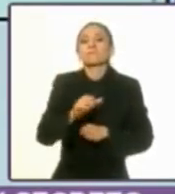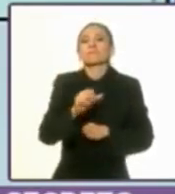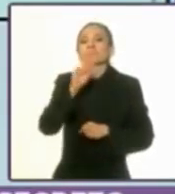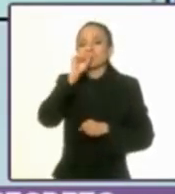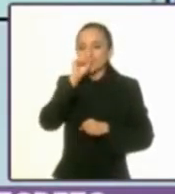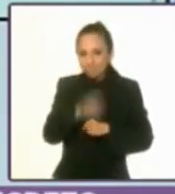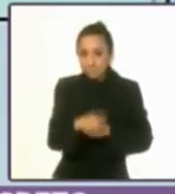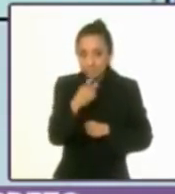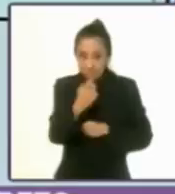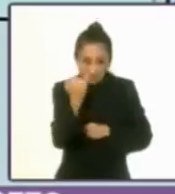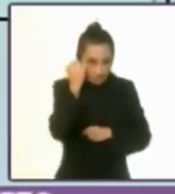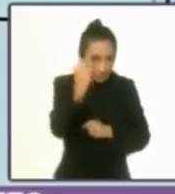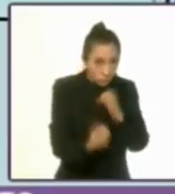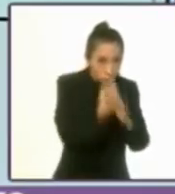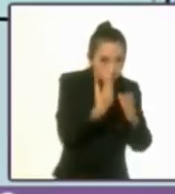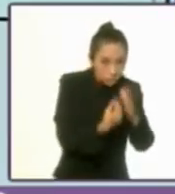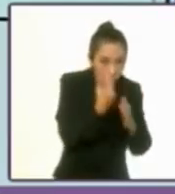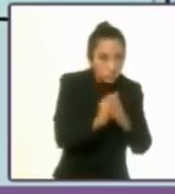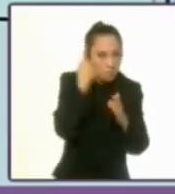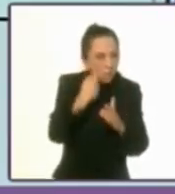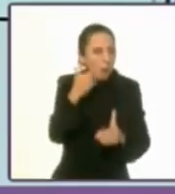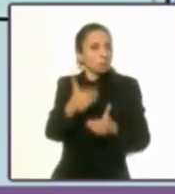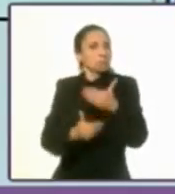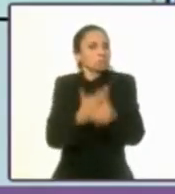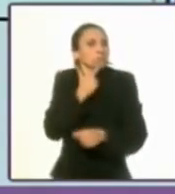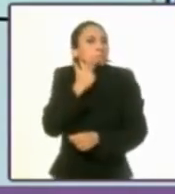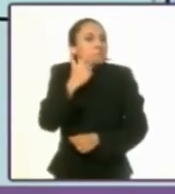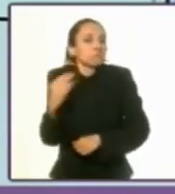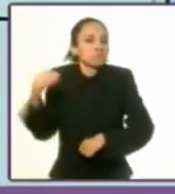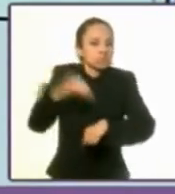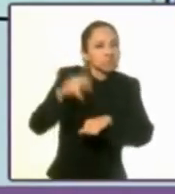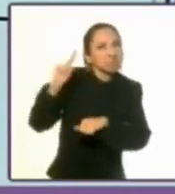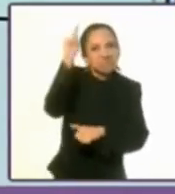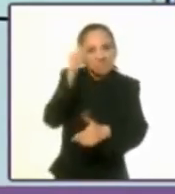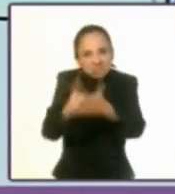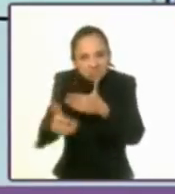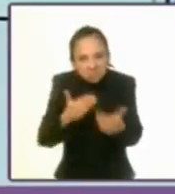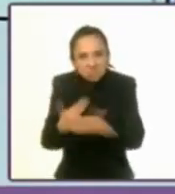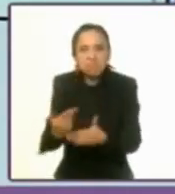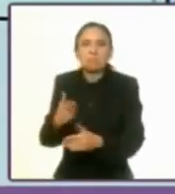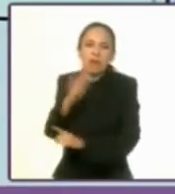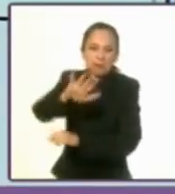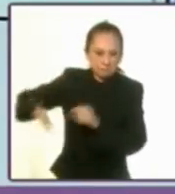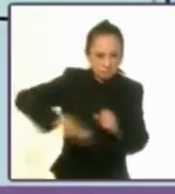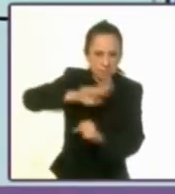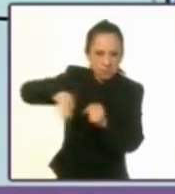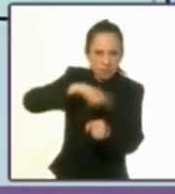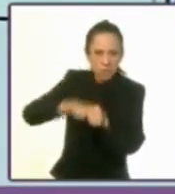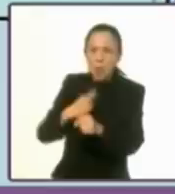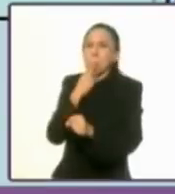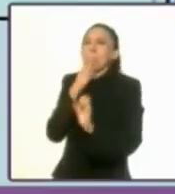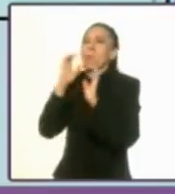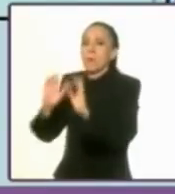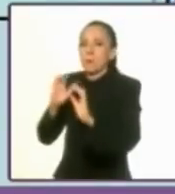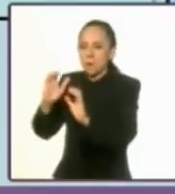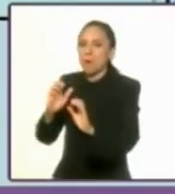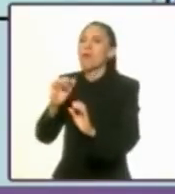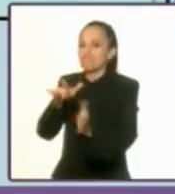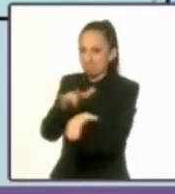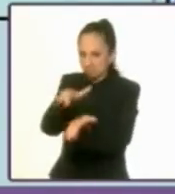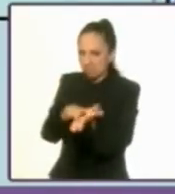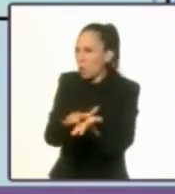de la innovación para el desarrollo de nuevas tecnologías ambientales por un lado estamos hablando del reciclamiento